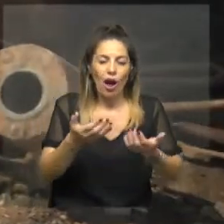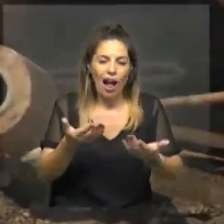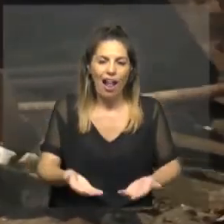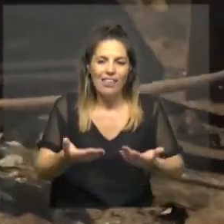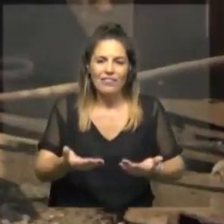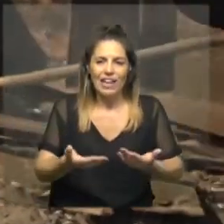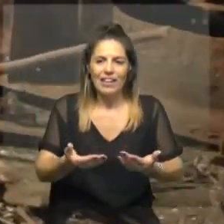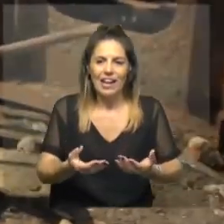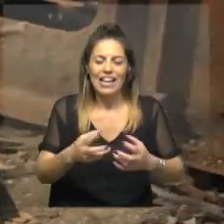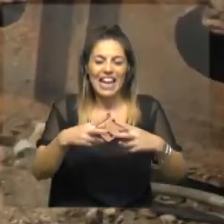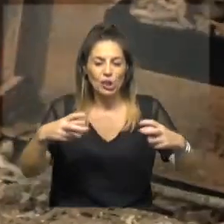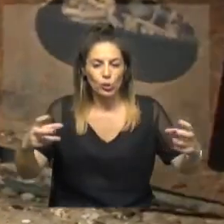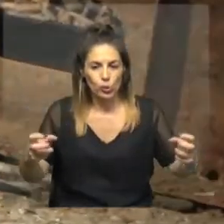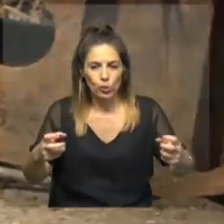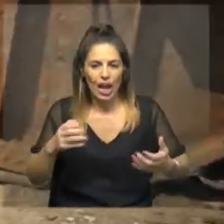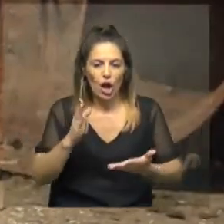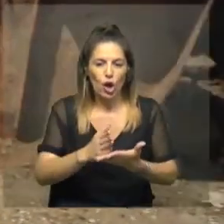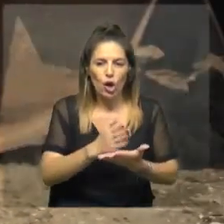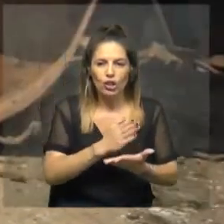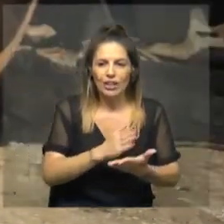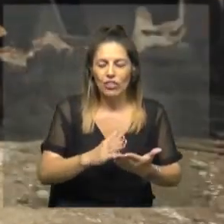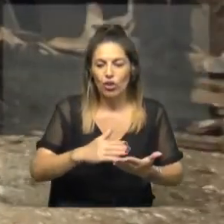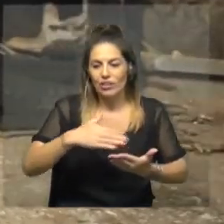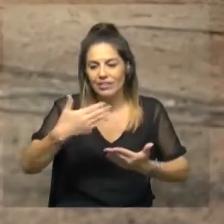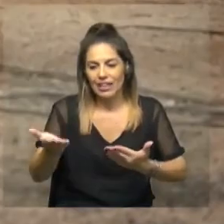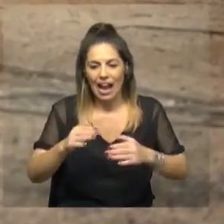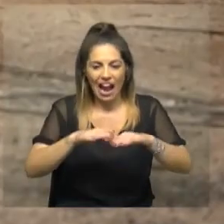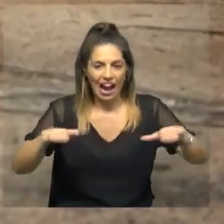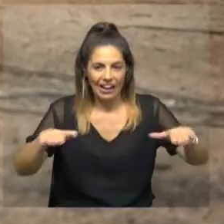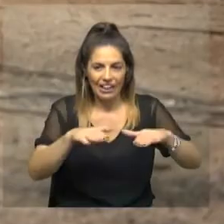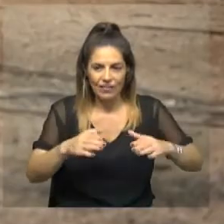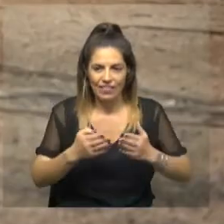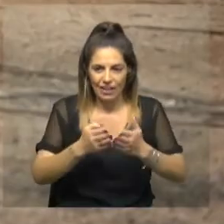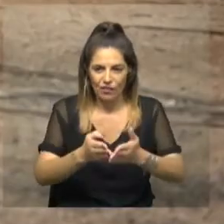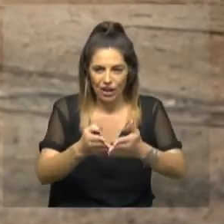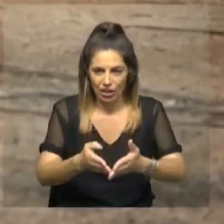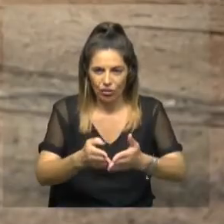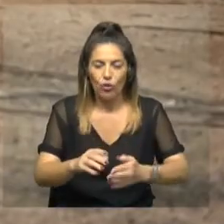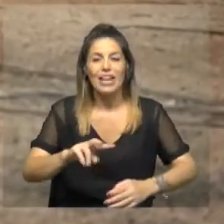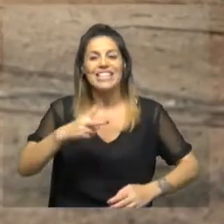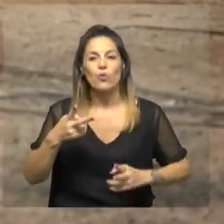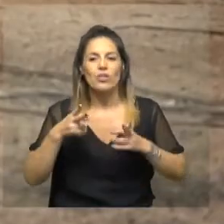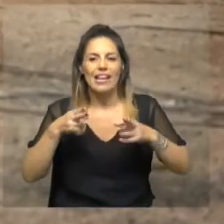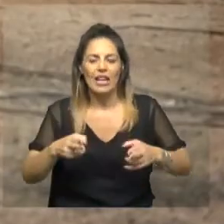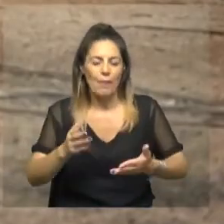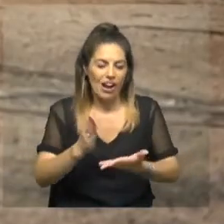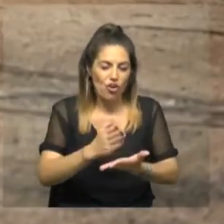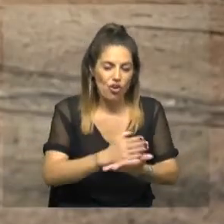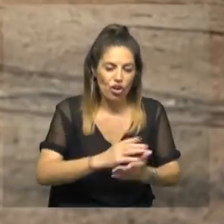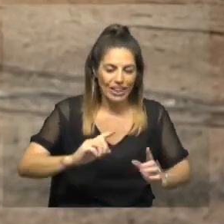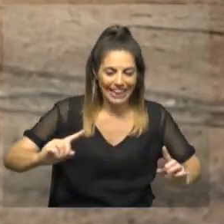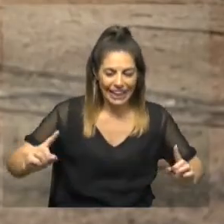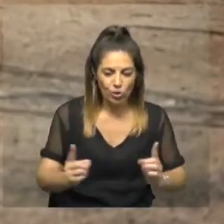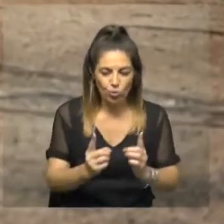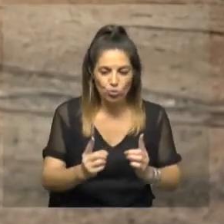estructura, cortando sobre todo lo que está sobre la cubierta del barco. Finalmente, una segunda etapa de corte reduce aún más